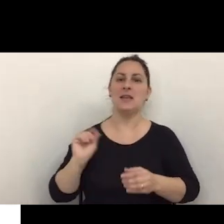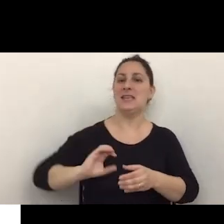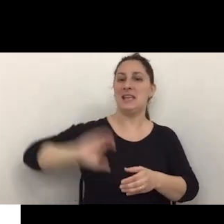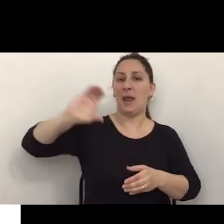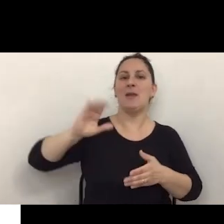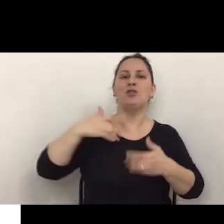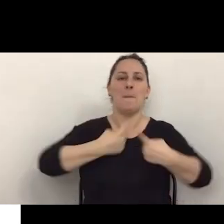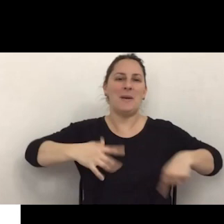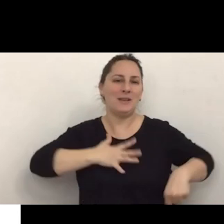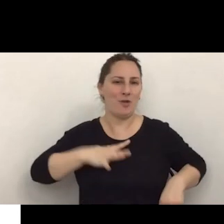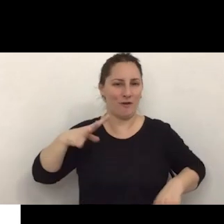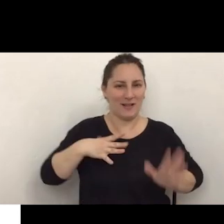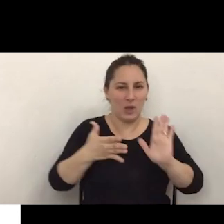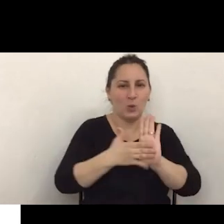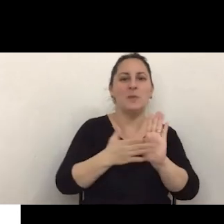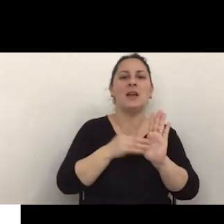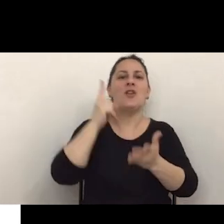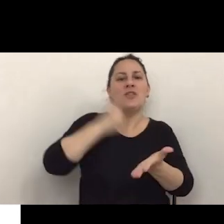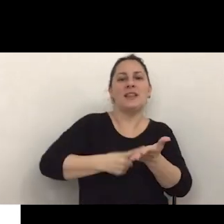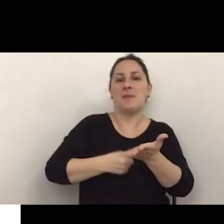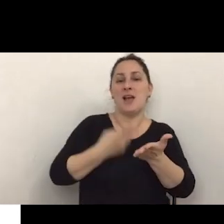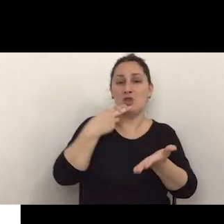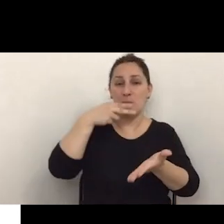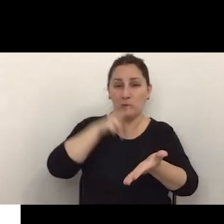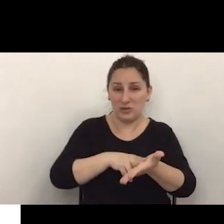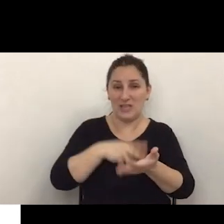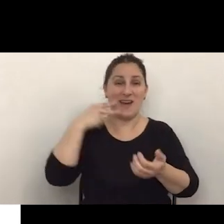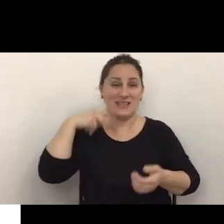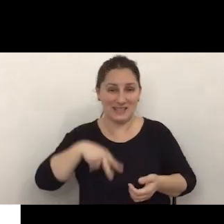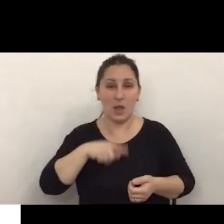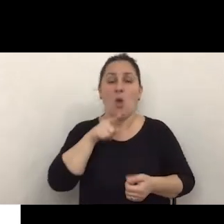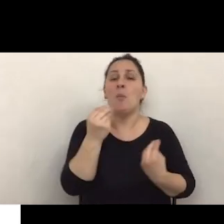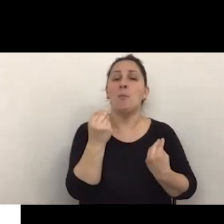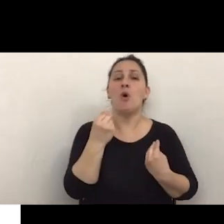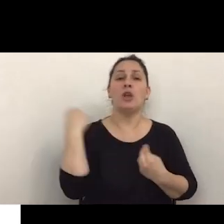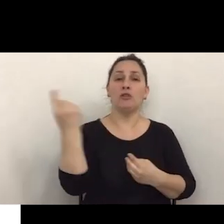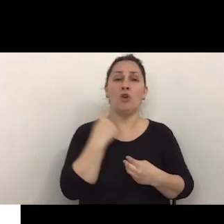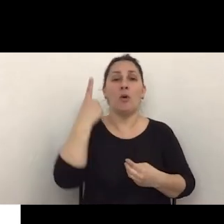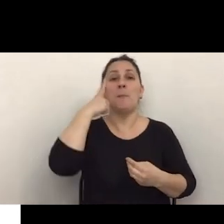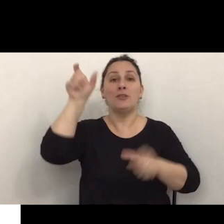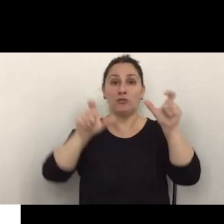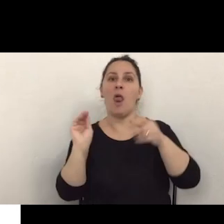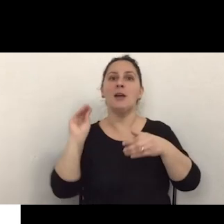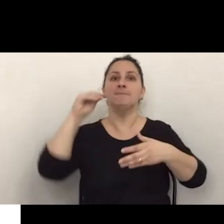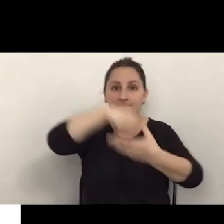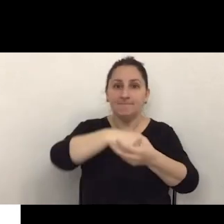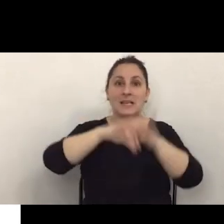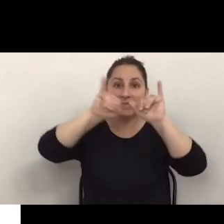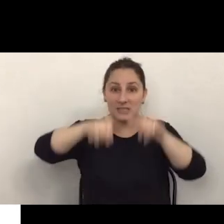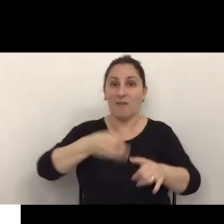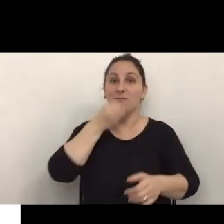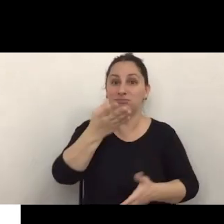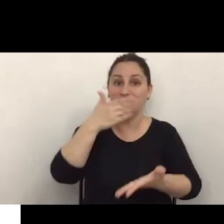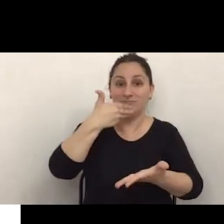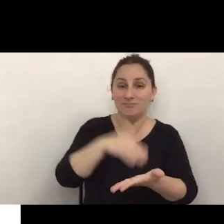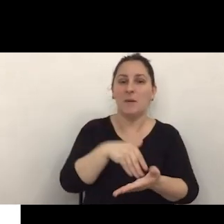justificado, determinaciones impositivas, porque el compromiso para los que adhieran es hacer un